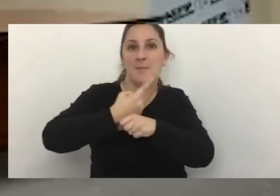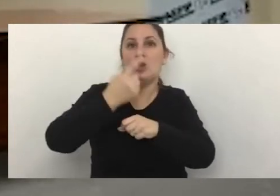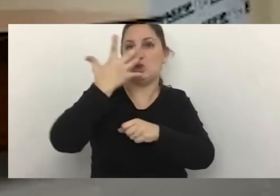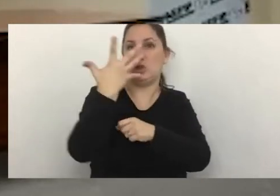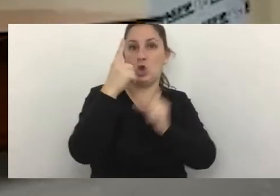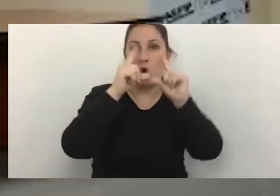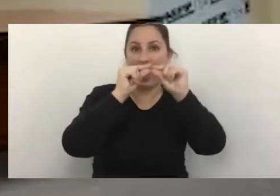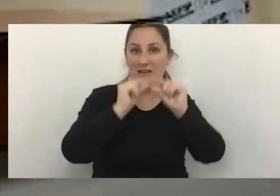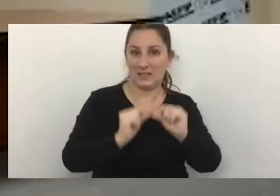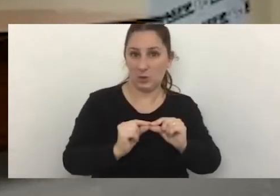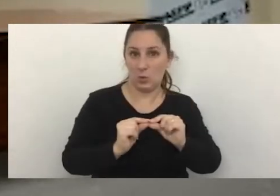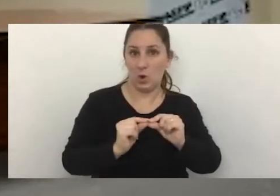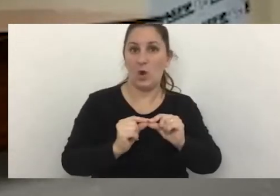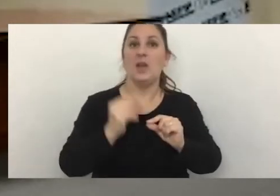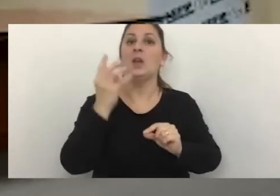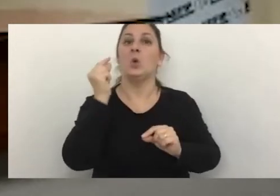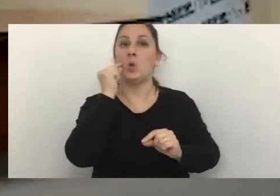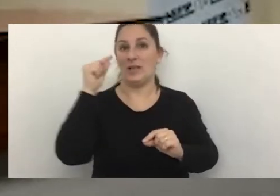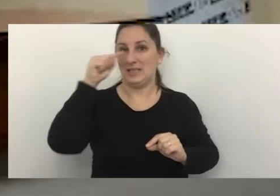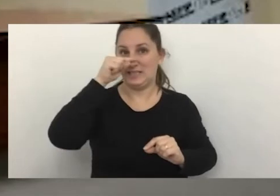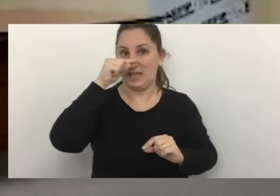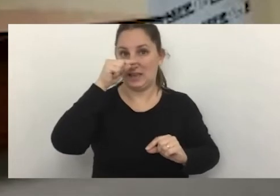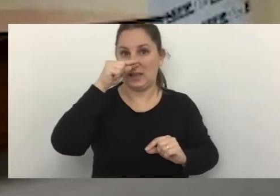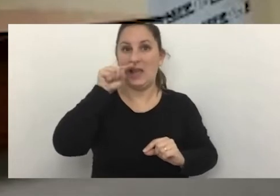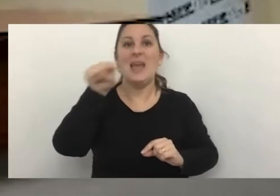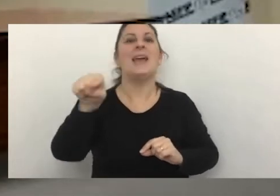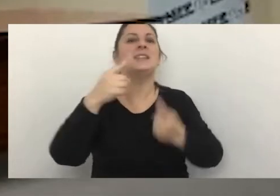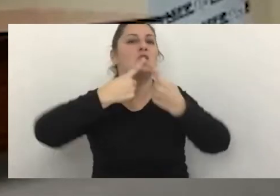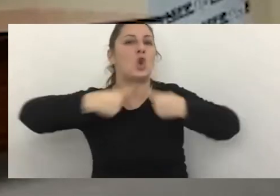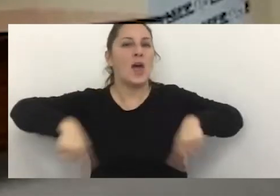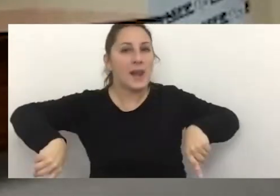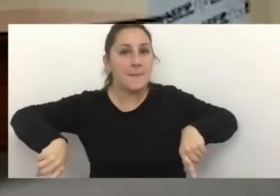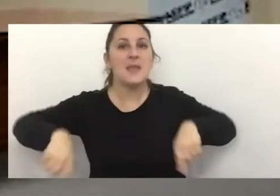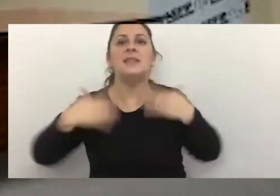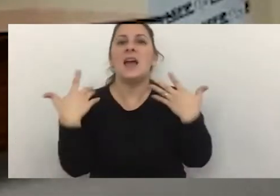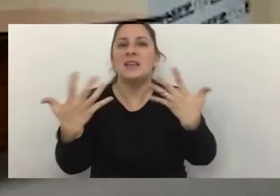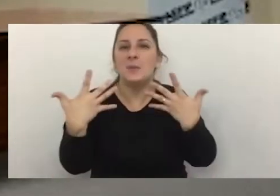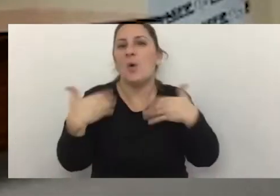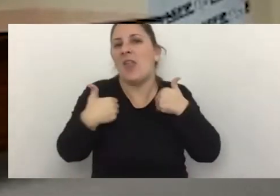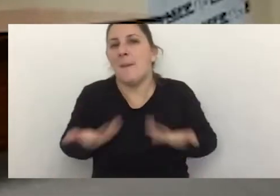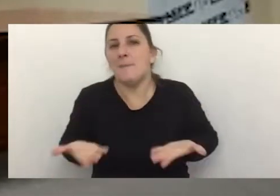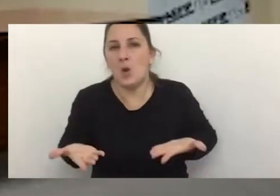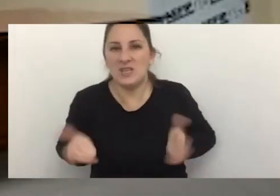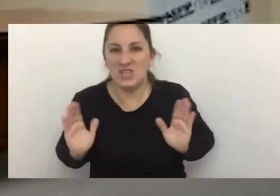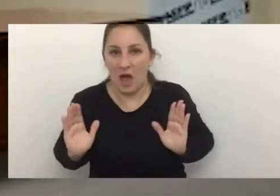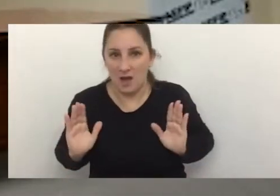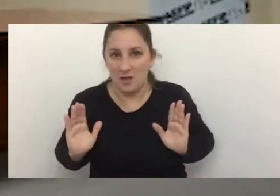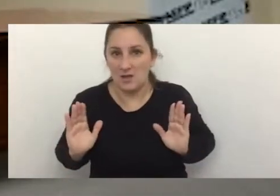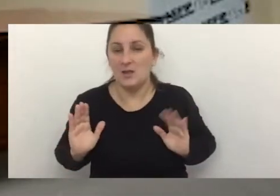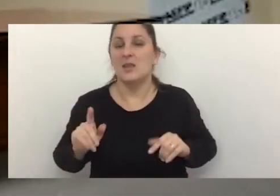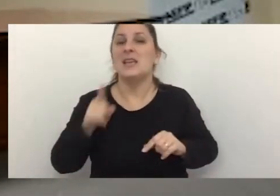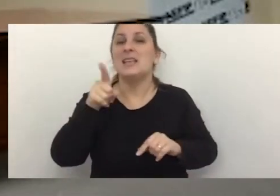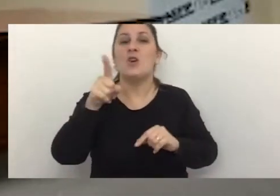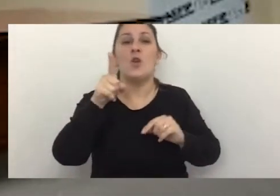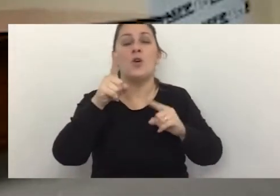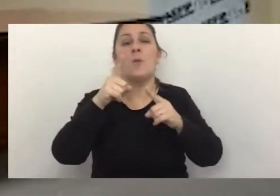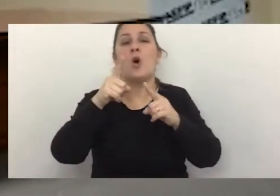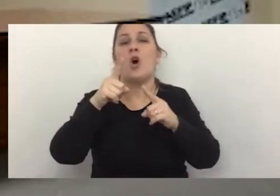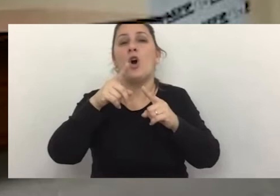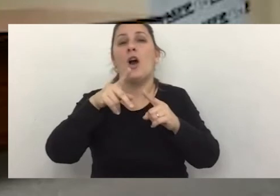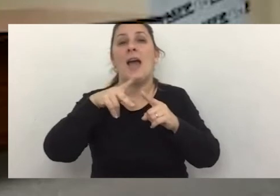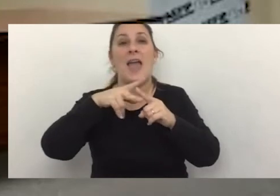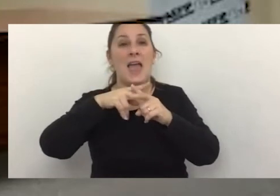el 47, que son herramientas que pueden utilizarse. Son herramientas que